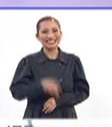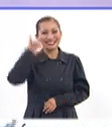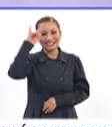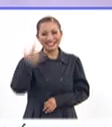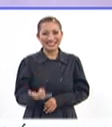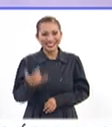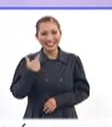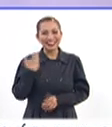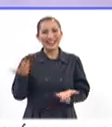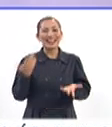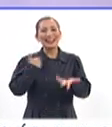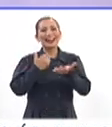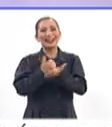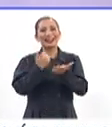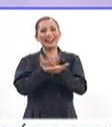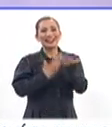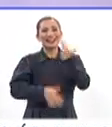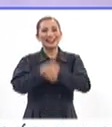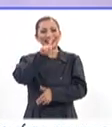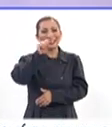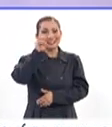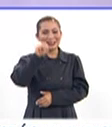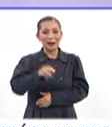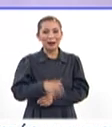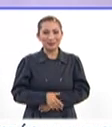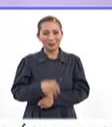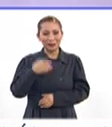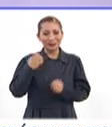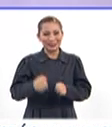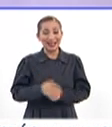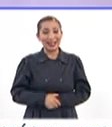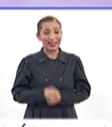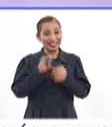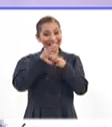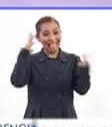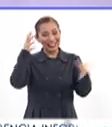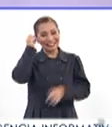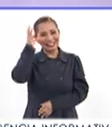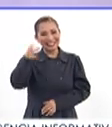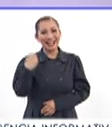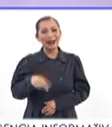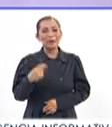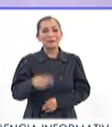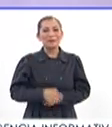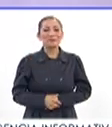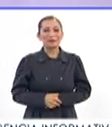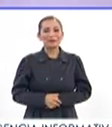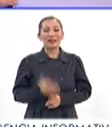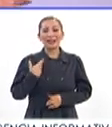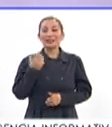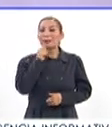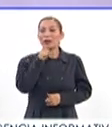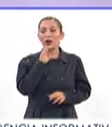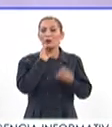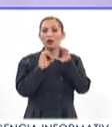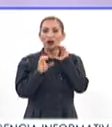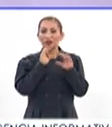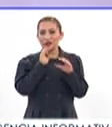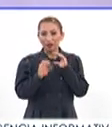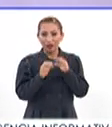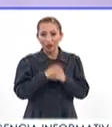Griselda Yebra, quien se encuentra en la lengua de señas mexicana. Griselda, ¿cómo estás? Ya se me estaba olvidando tu nombre. Y quien nos permite